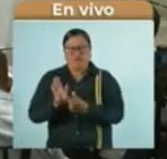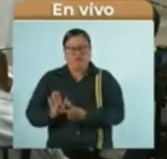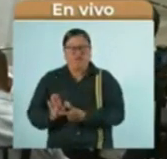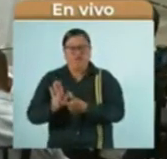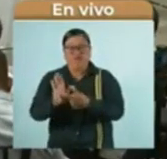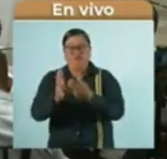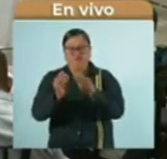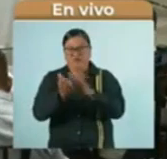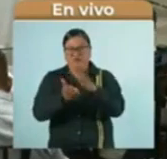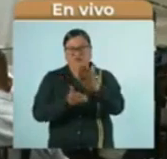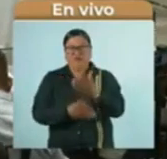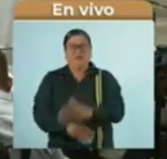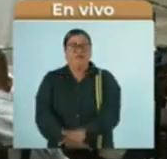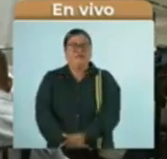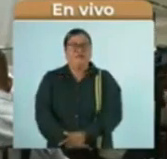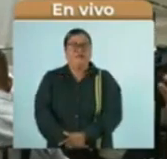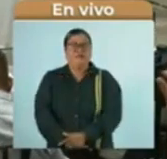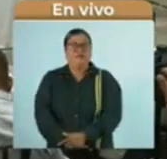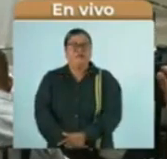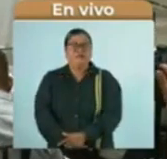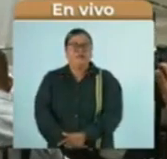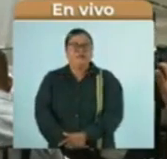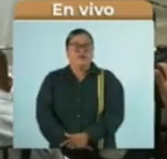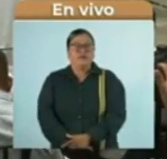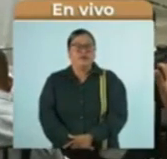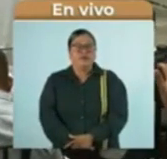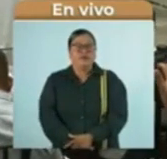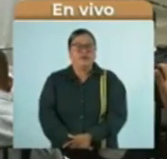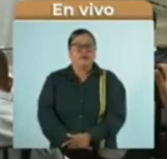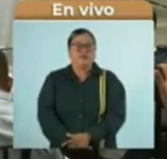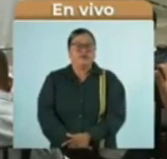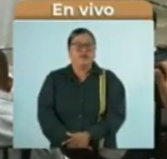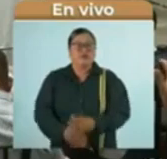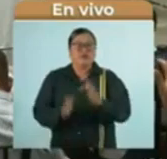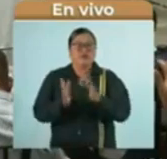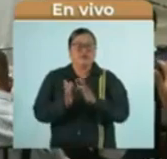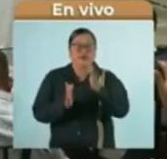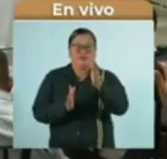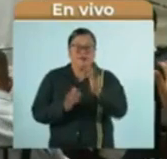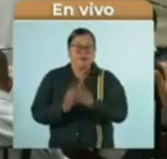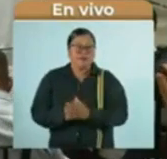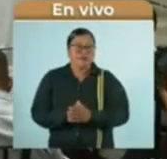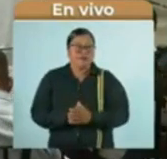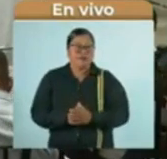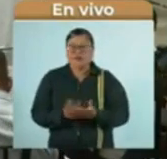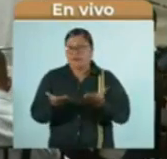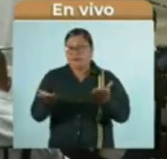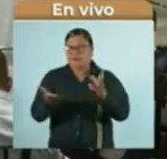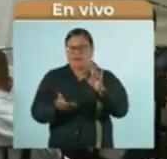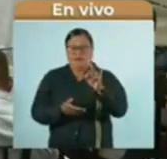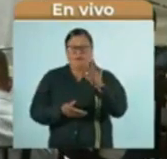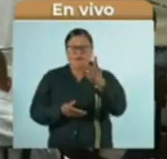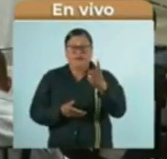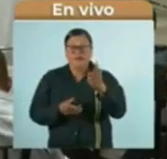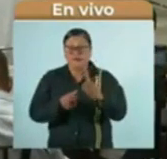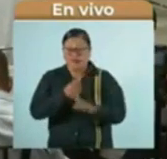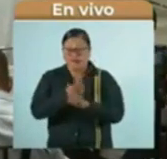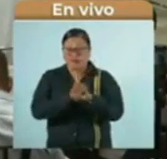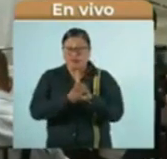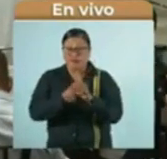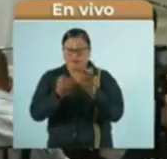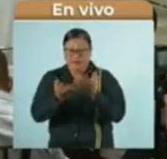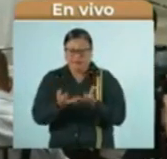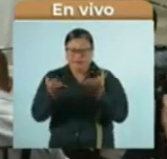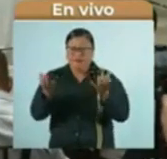solos Muchas gracias gracias Rodrigo Pues ahí está 31 temas agrarios